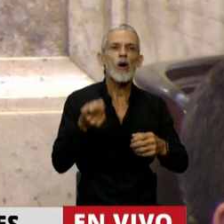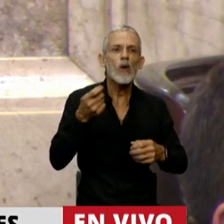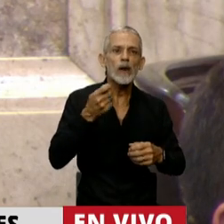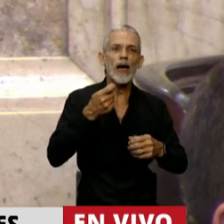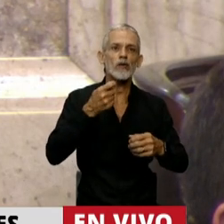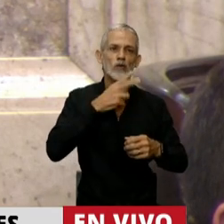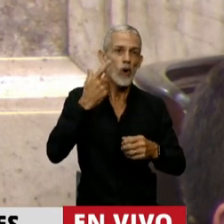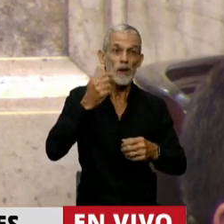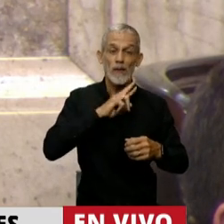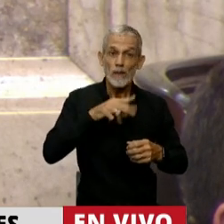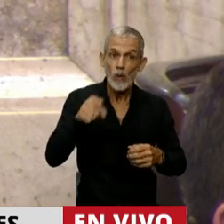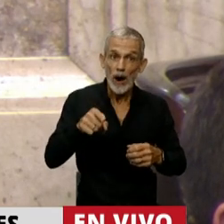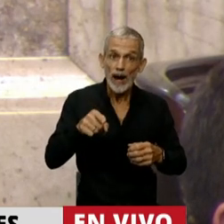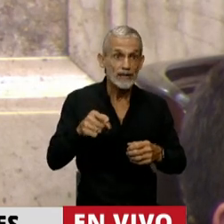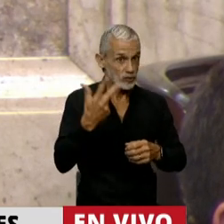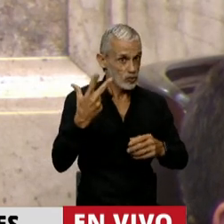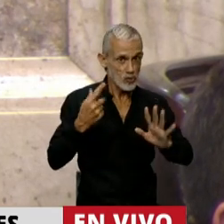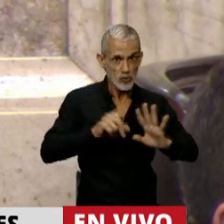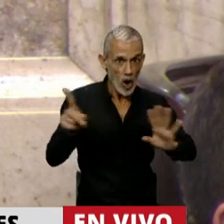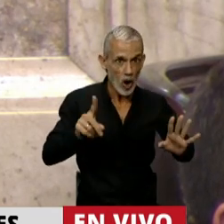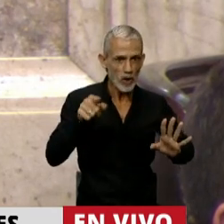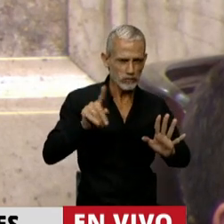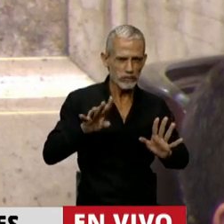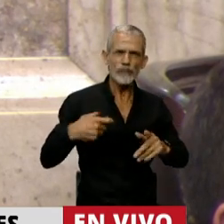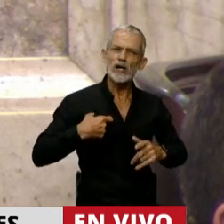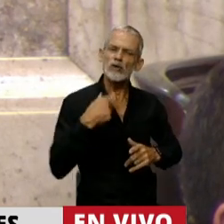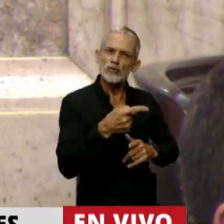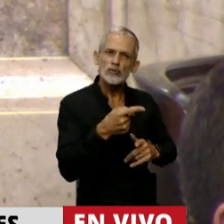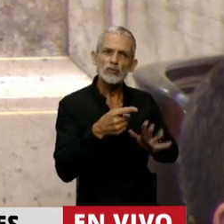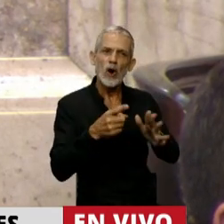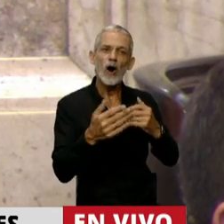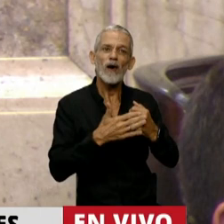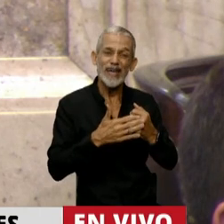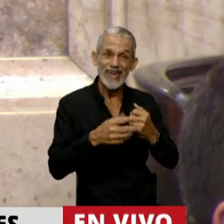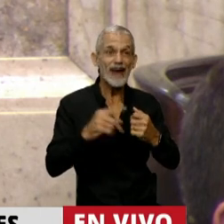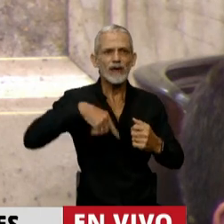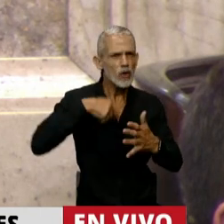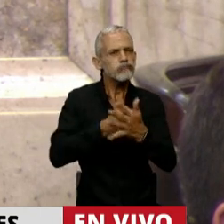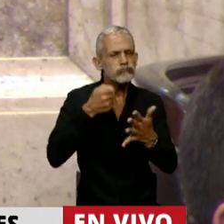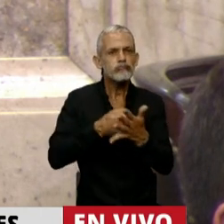jubiladas y jubilados no. Con el sindicalismo combativo y el Frente de Izquierda vamos a